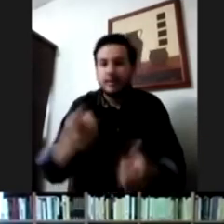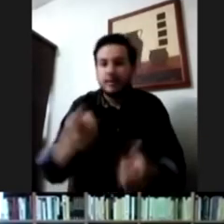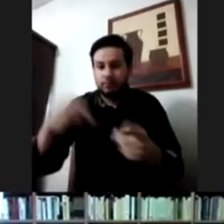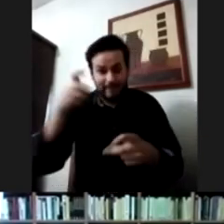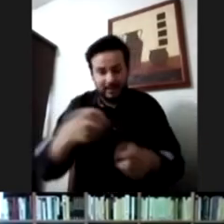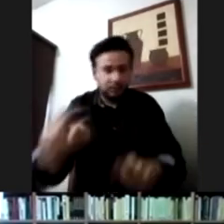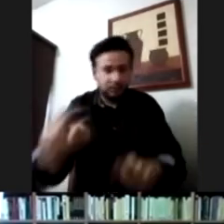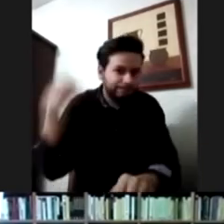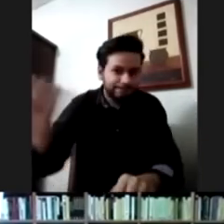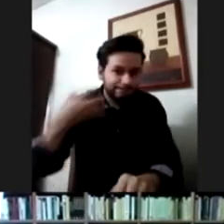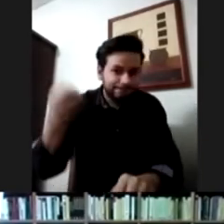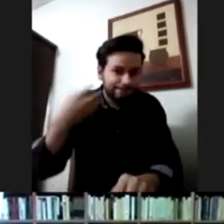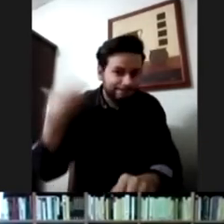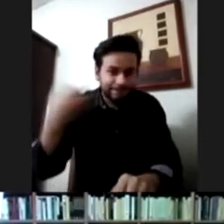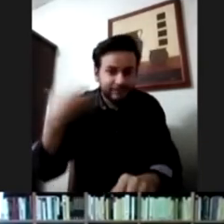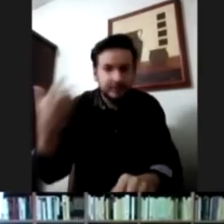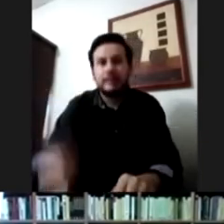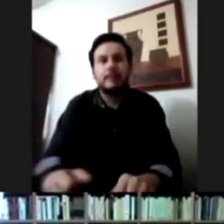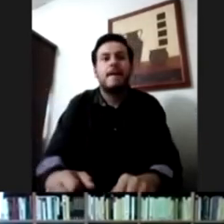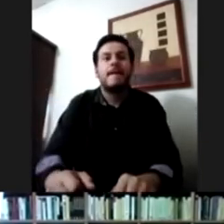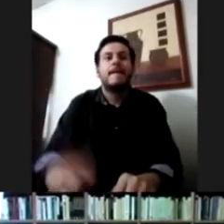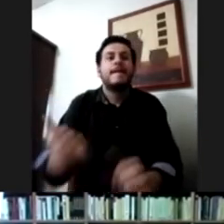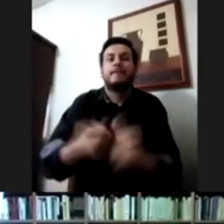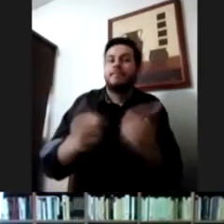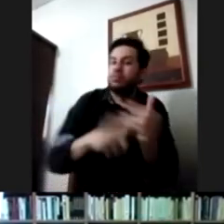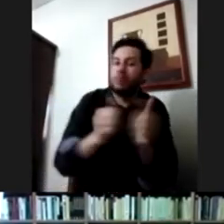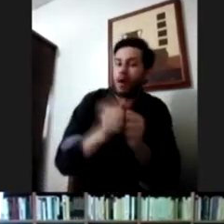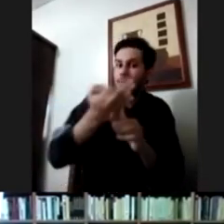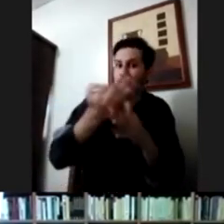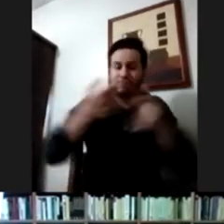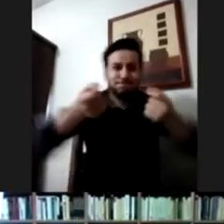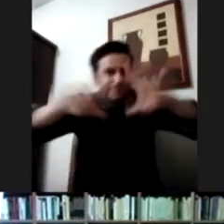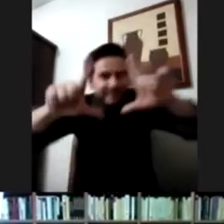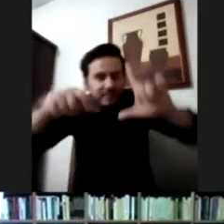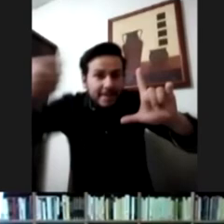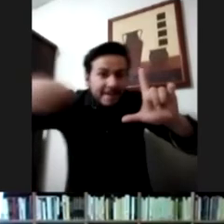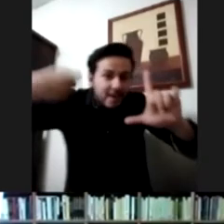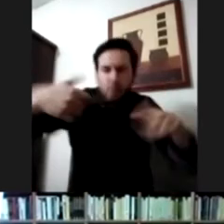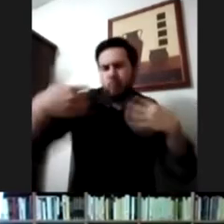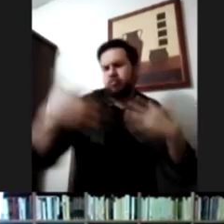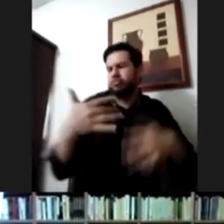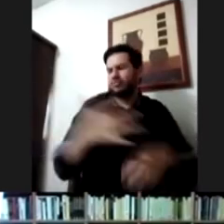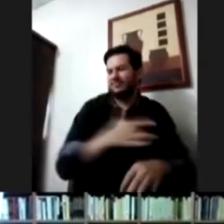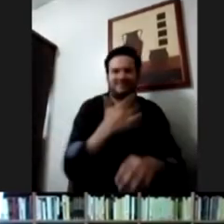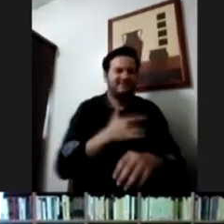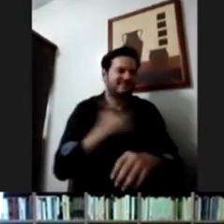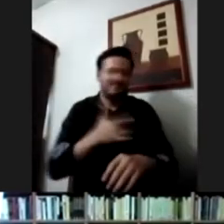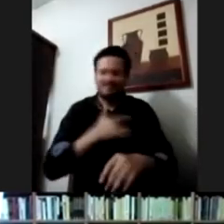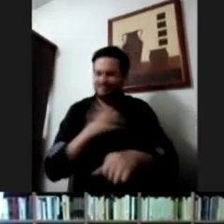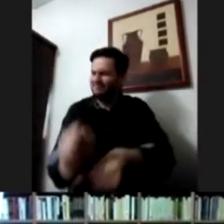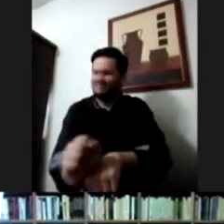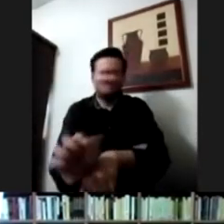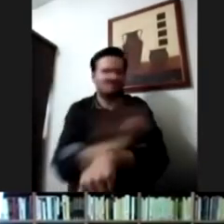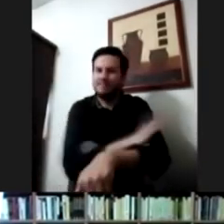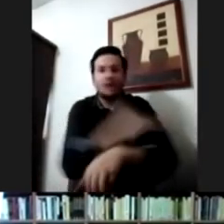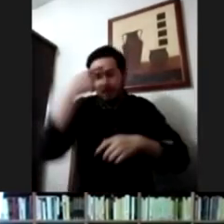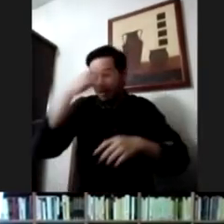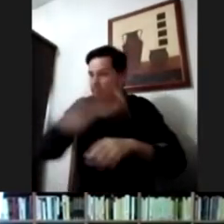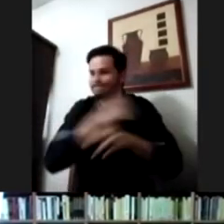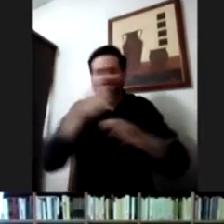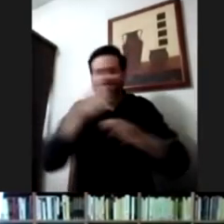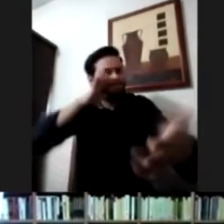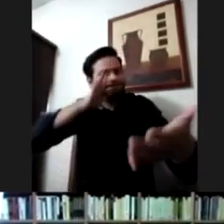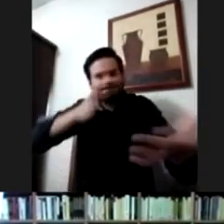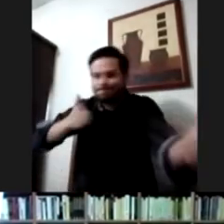creo que la introducción de Jennifer, el video, nos da pie perfectamente para poderle entrar a este tema. Déjenme